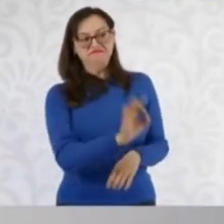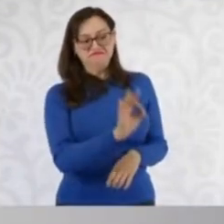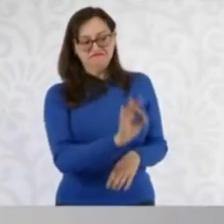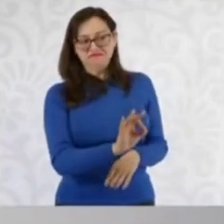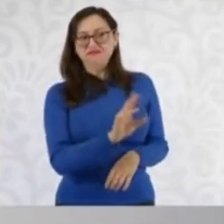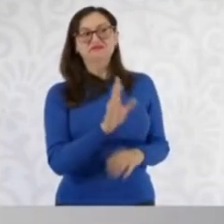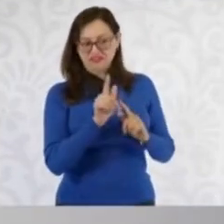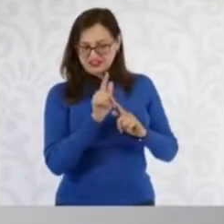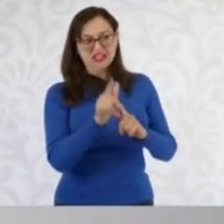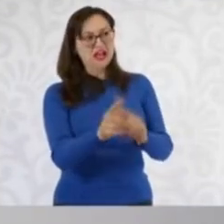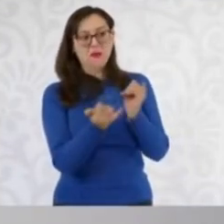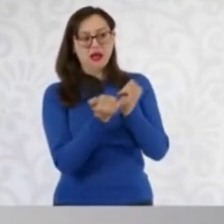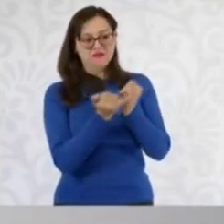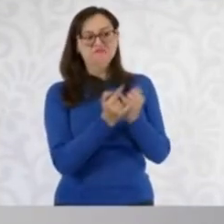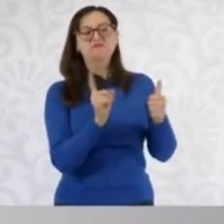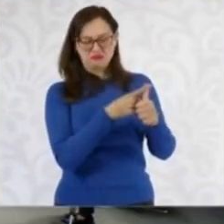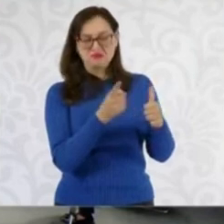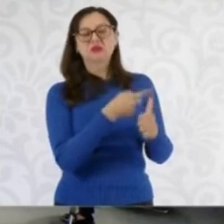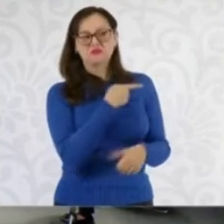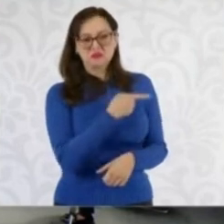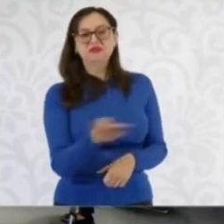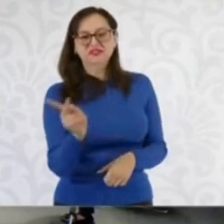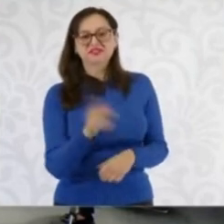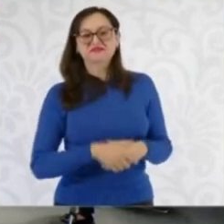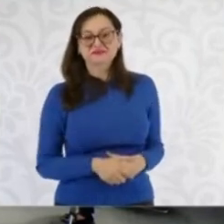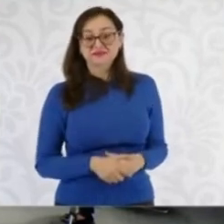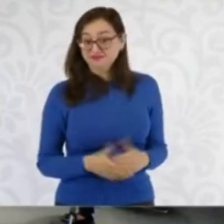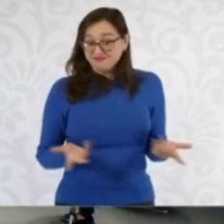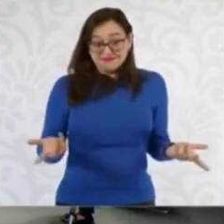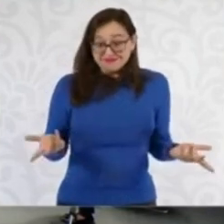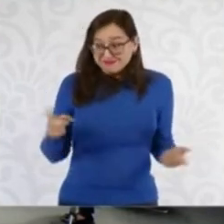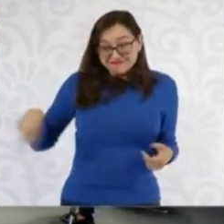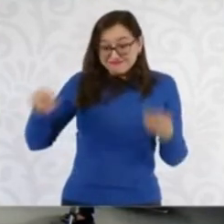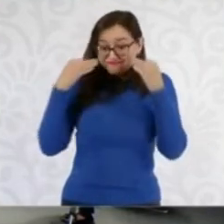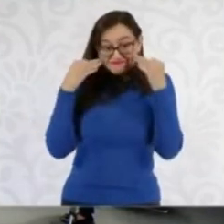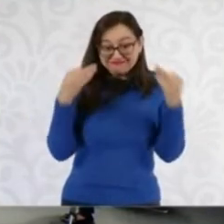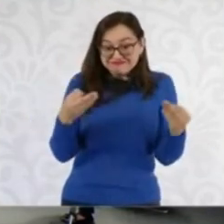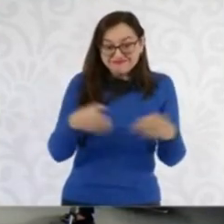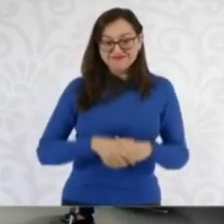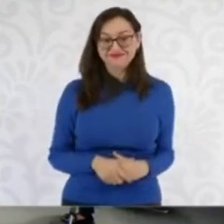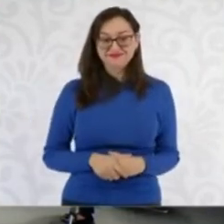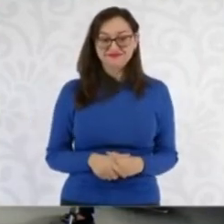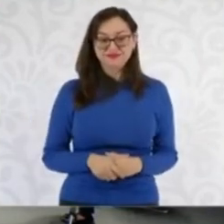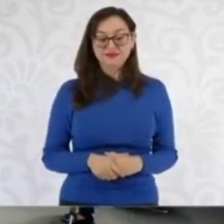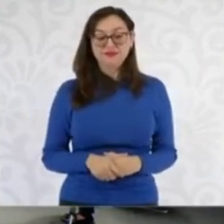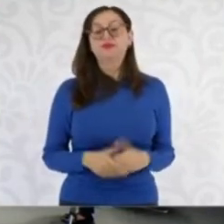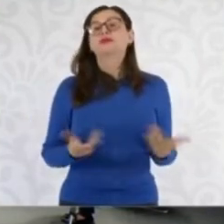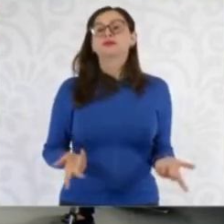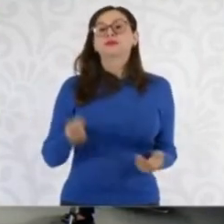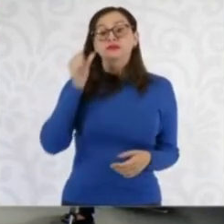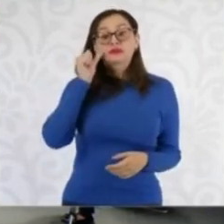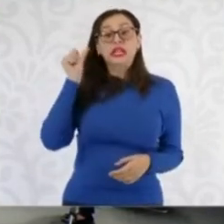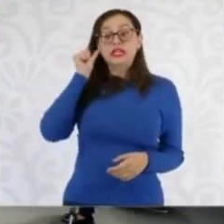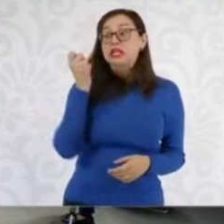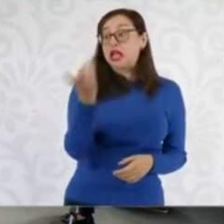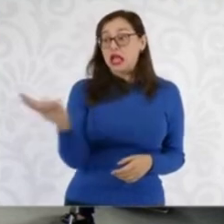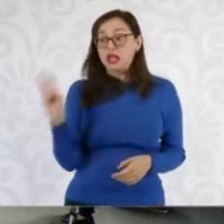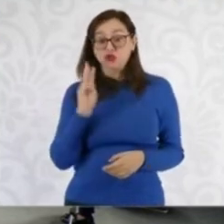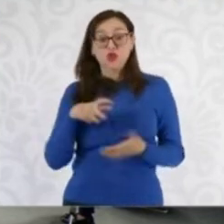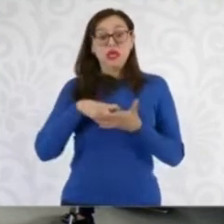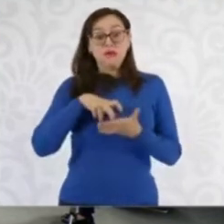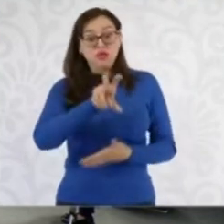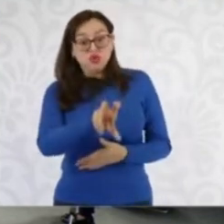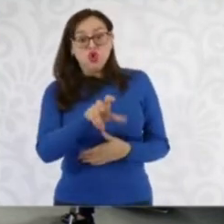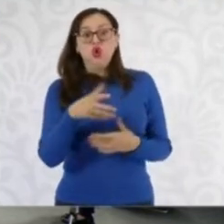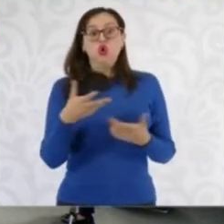México. Y ya hay más, le han hecho anuncios, o por lo menos ayer recibió en esa comida anuncios de más inversión. Entonces ya nos habían